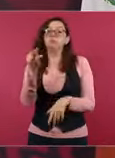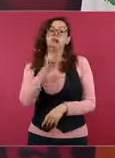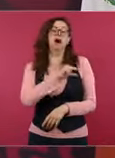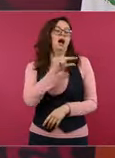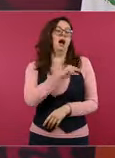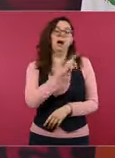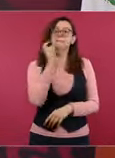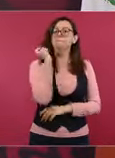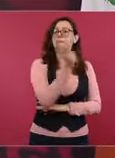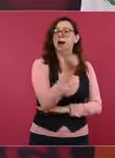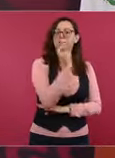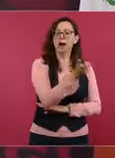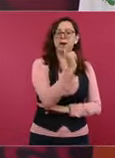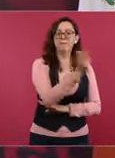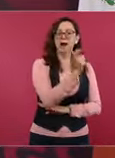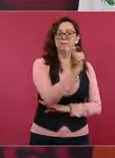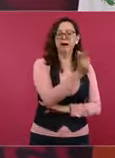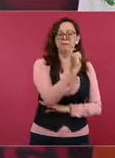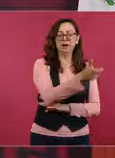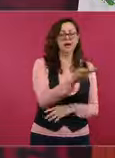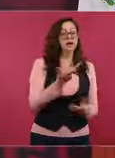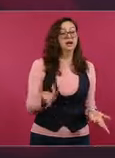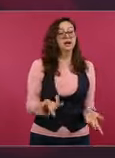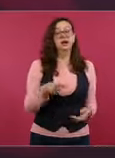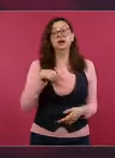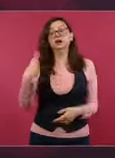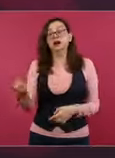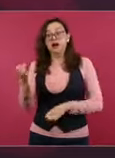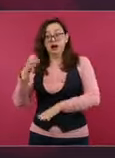Y desde luego que le dije que no.